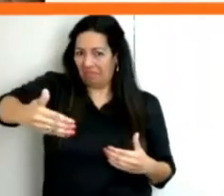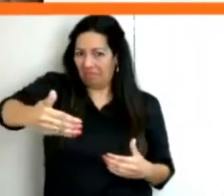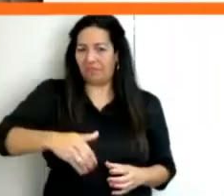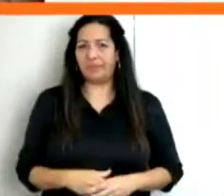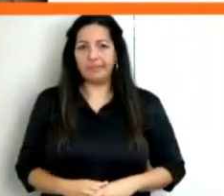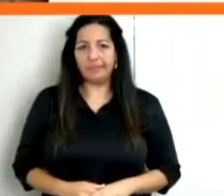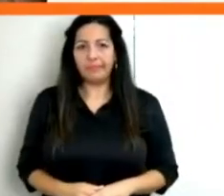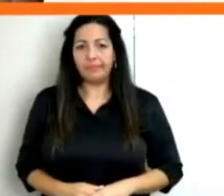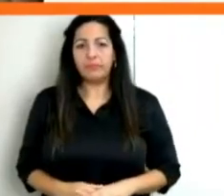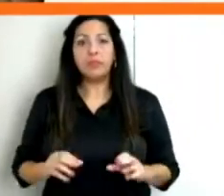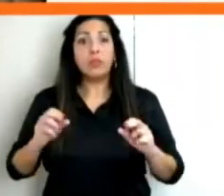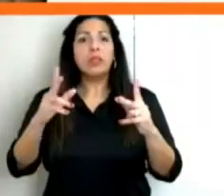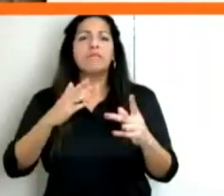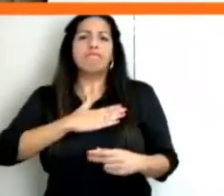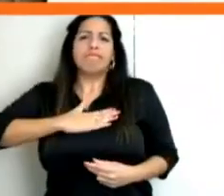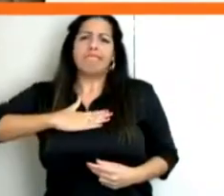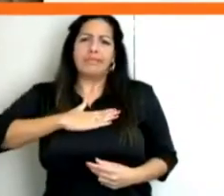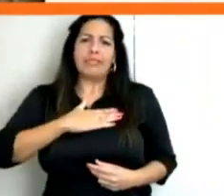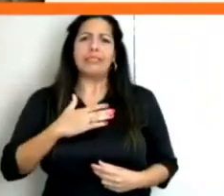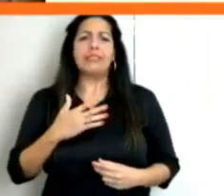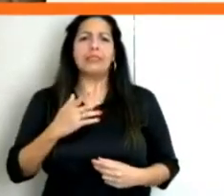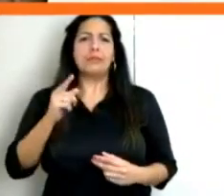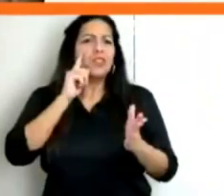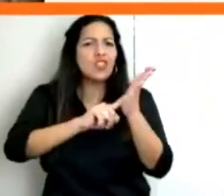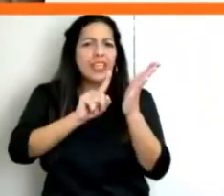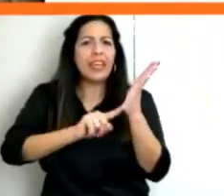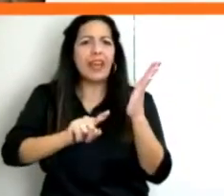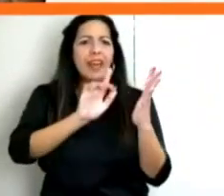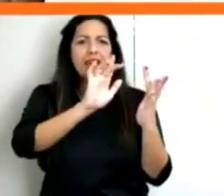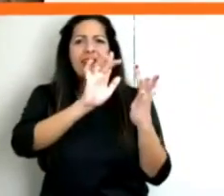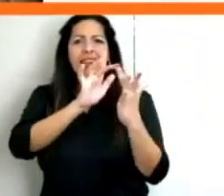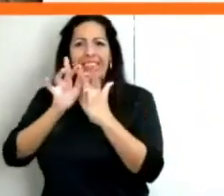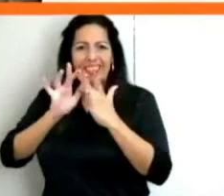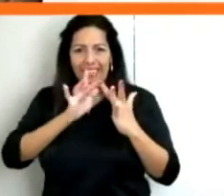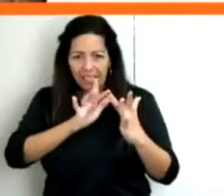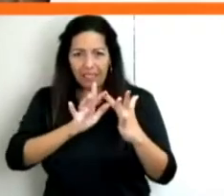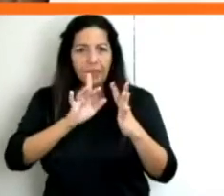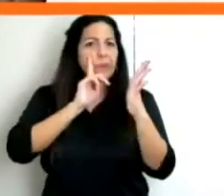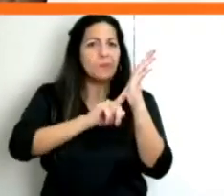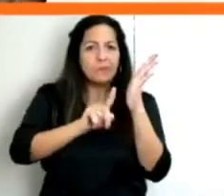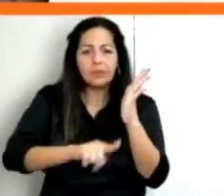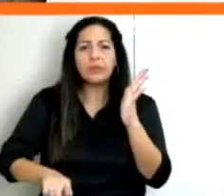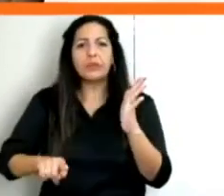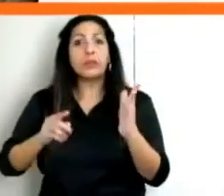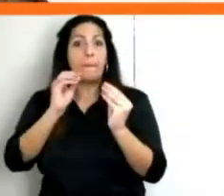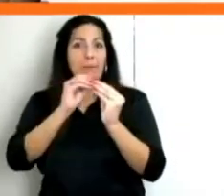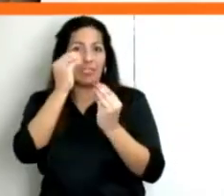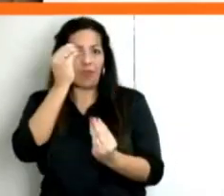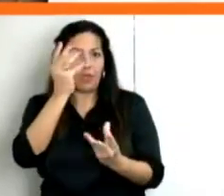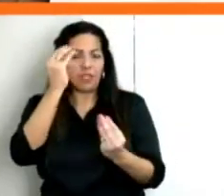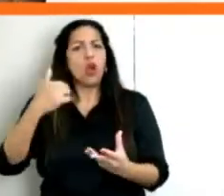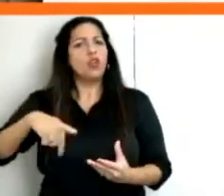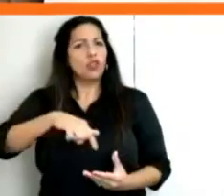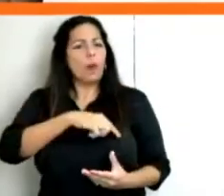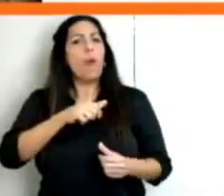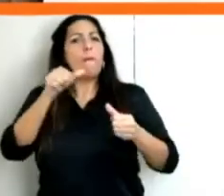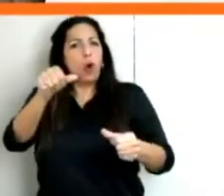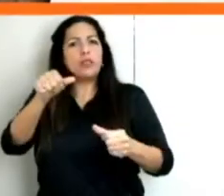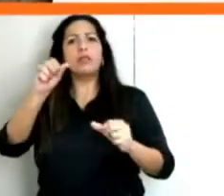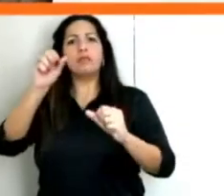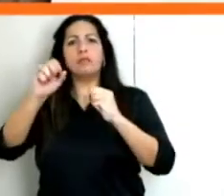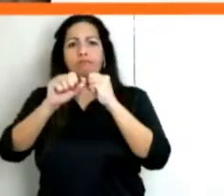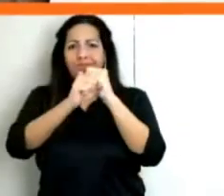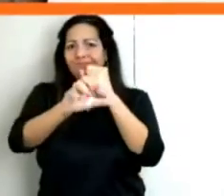vayan entonces a nuestras redes sociales para mayor información. Estamos posteando también distintos materiales informativos. Hay